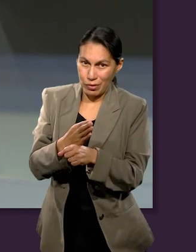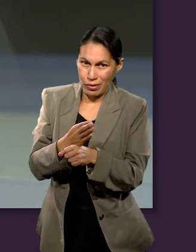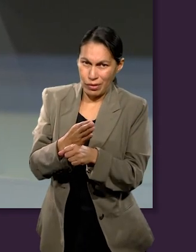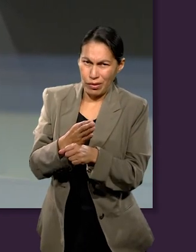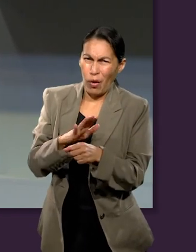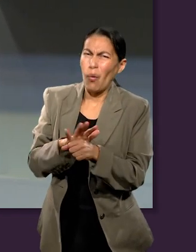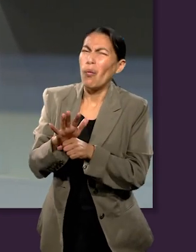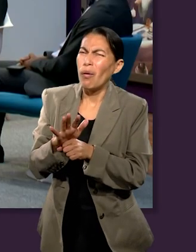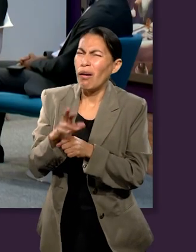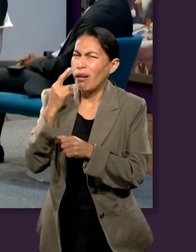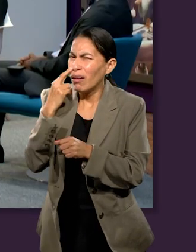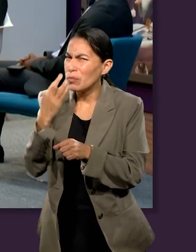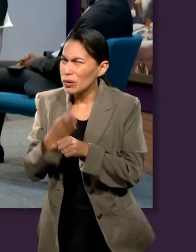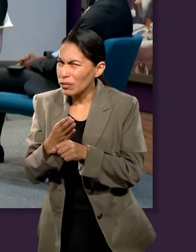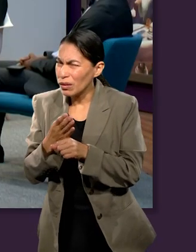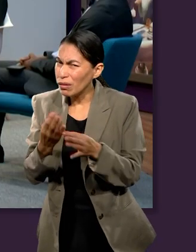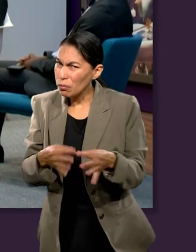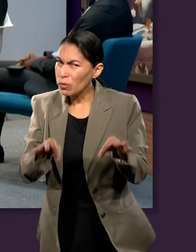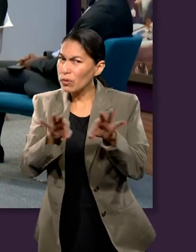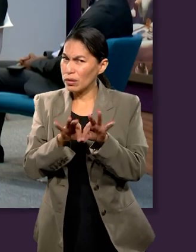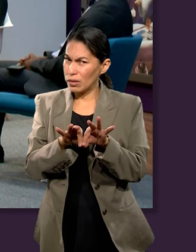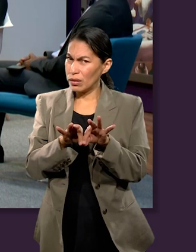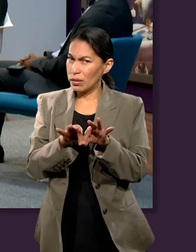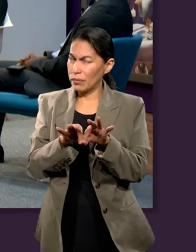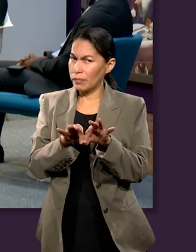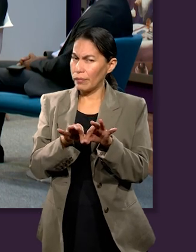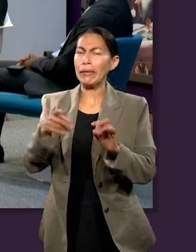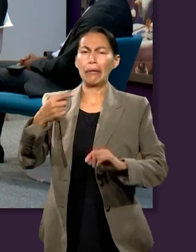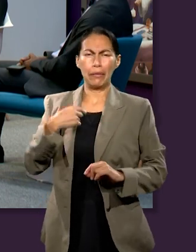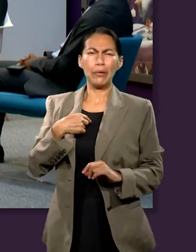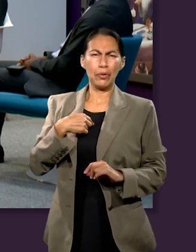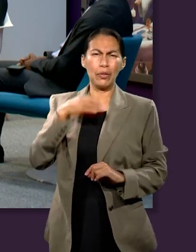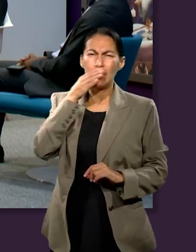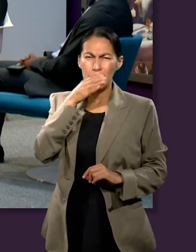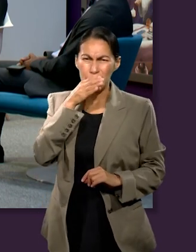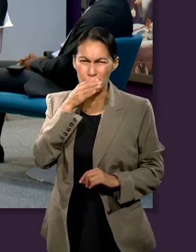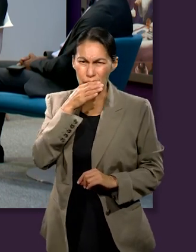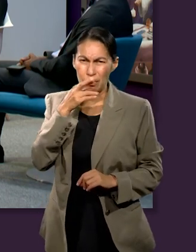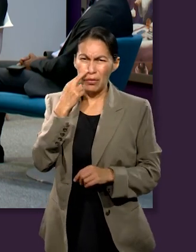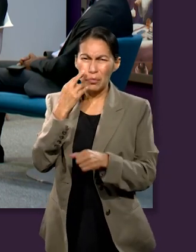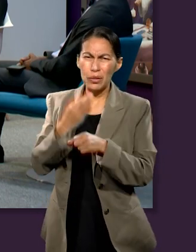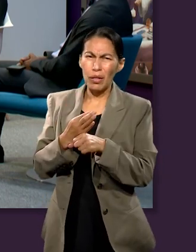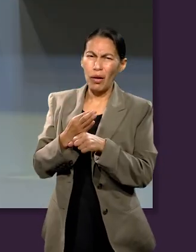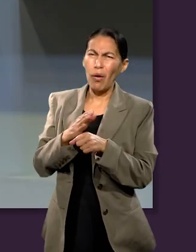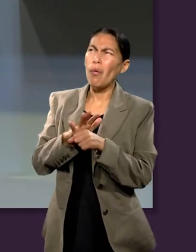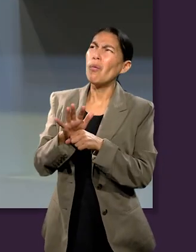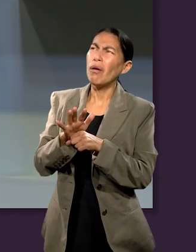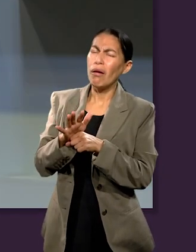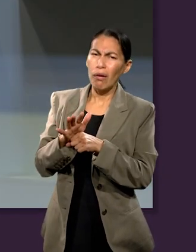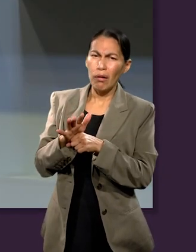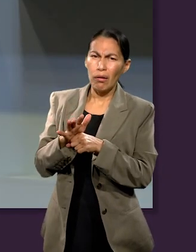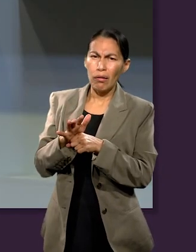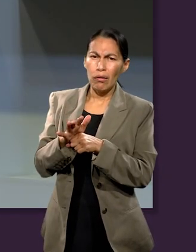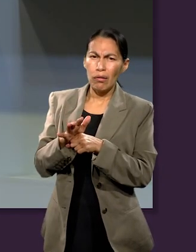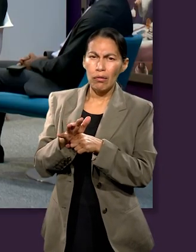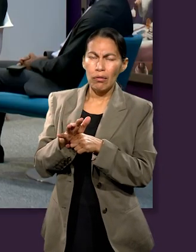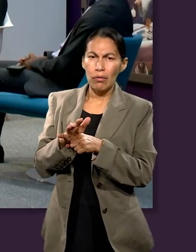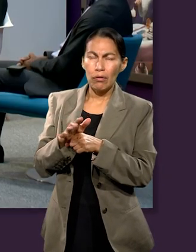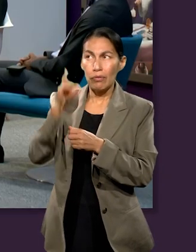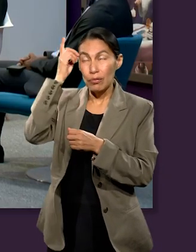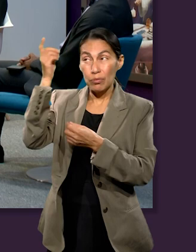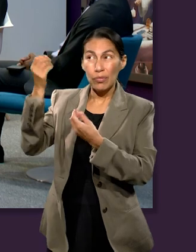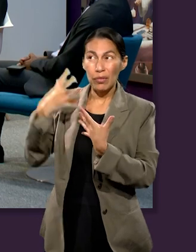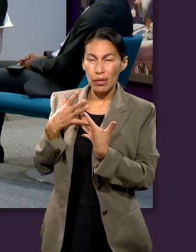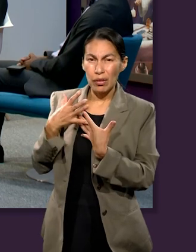qué responsabilidades son importantes como cristianos qué responsabilidades tenemos con los recursos del cielo